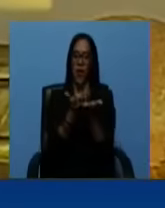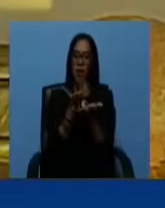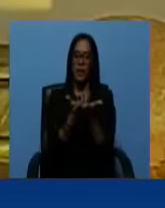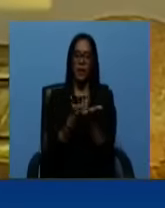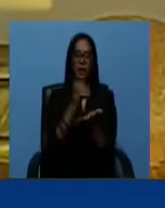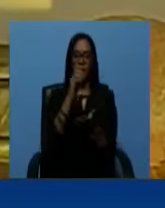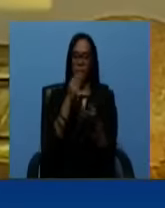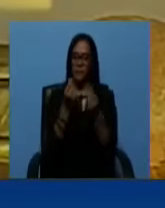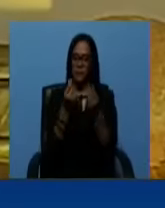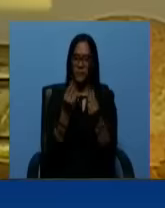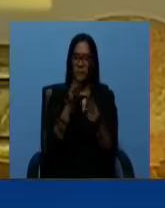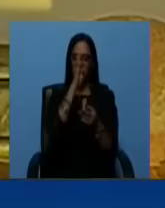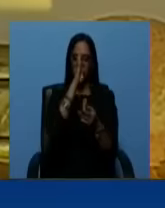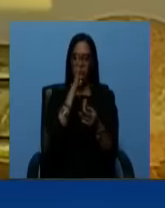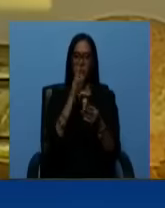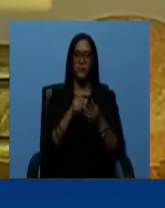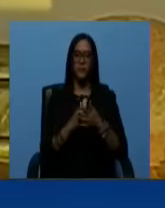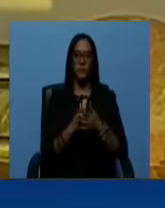banquero,